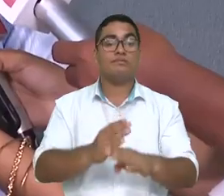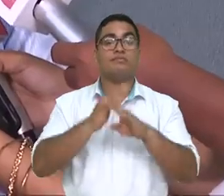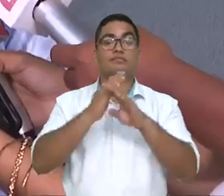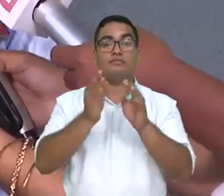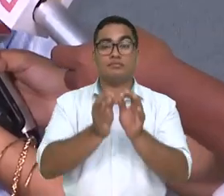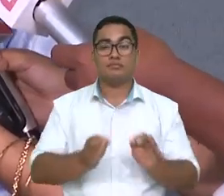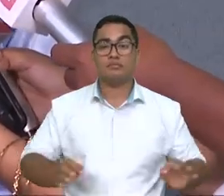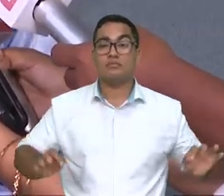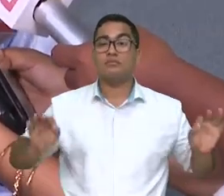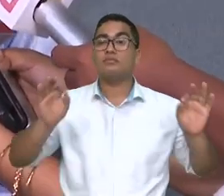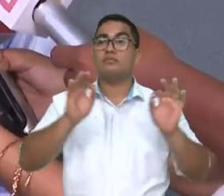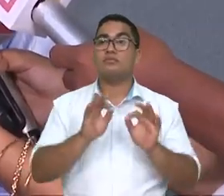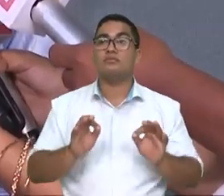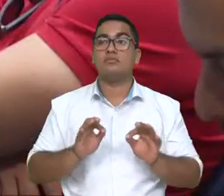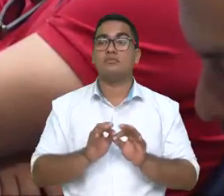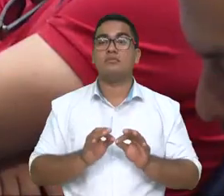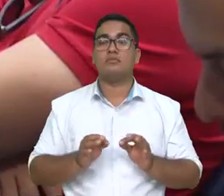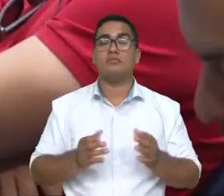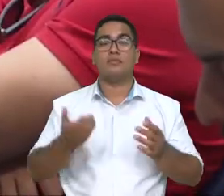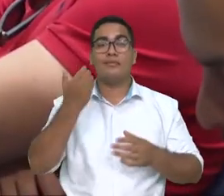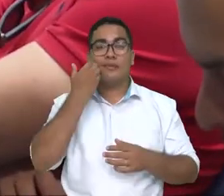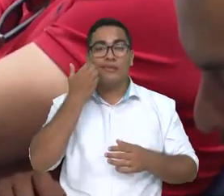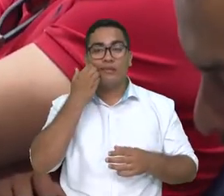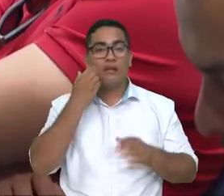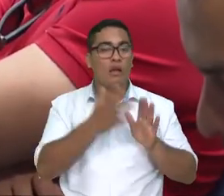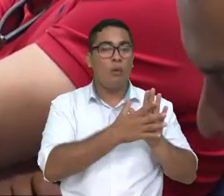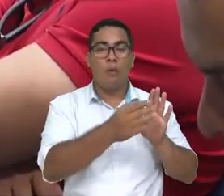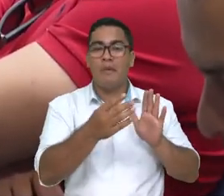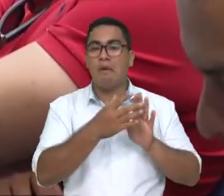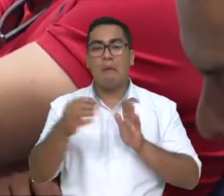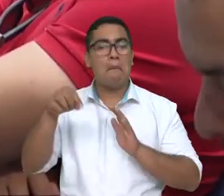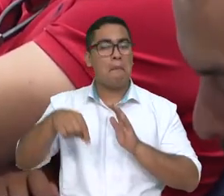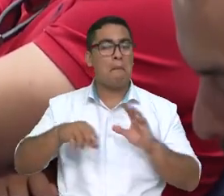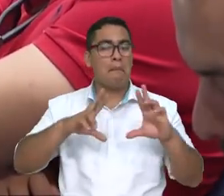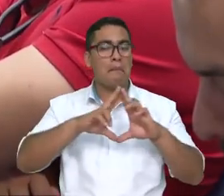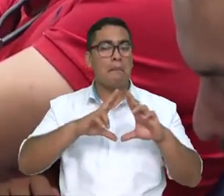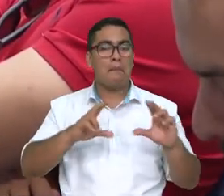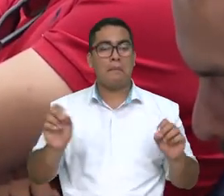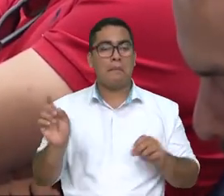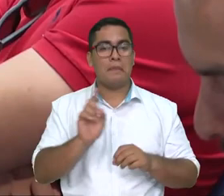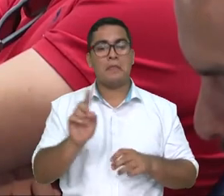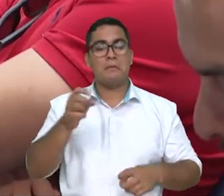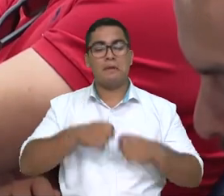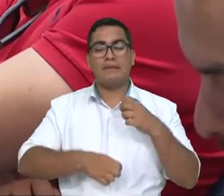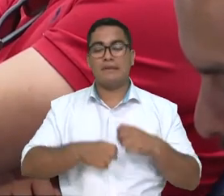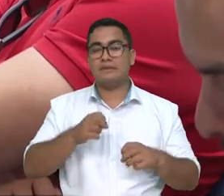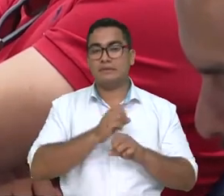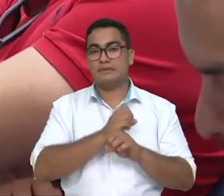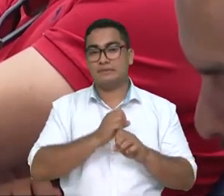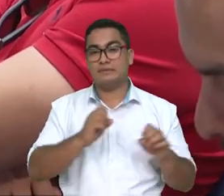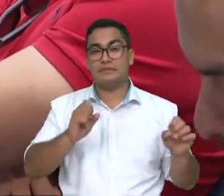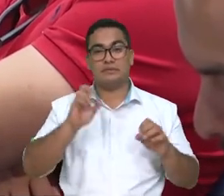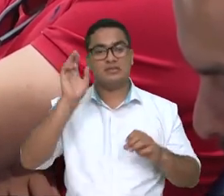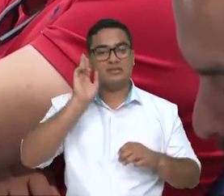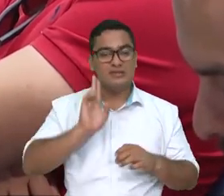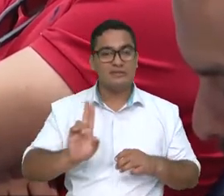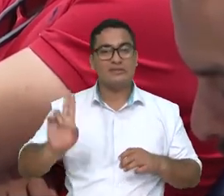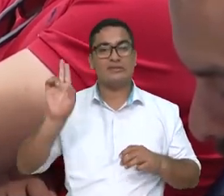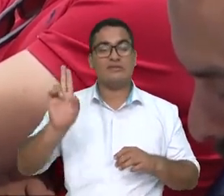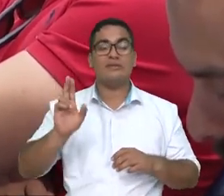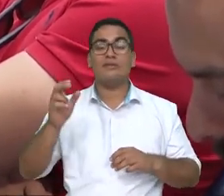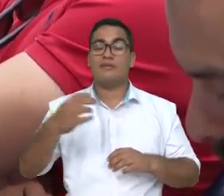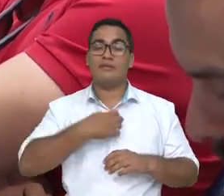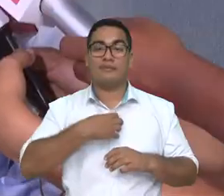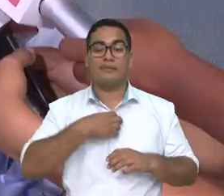prevenir para que esto no se nos haga un inmenso problema, no solo como universidad, sino que en